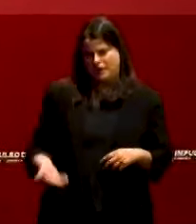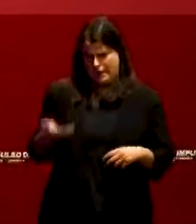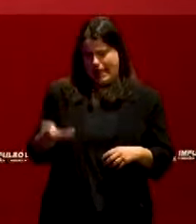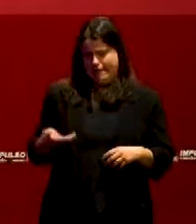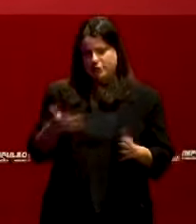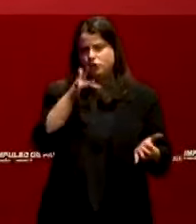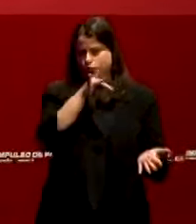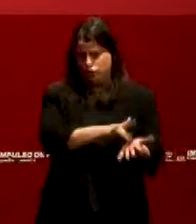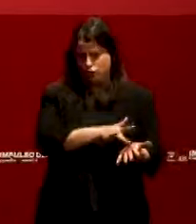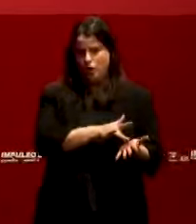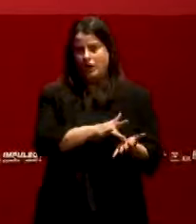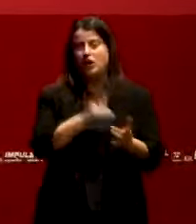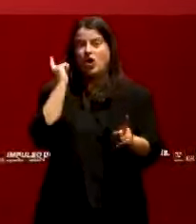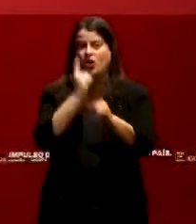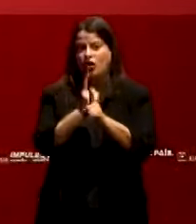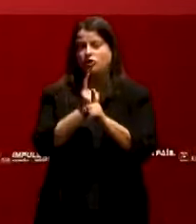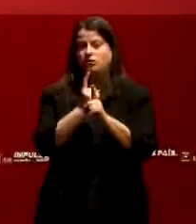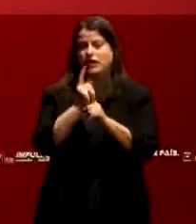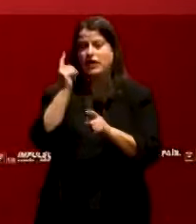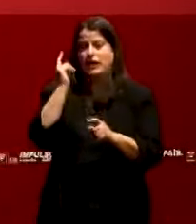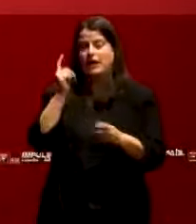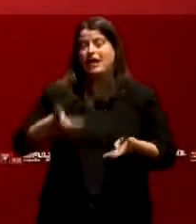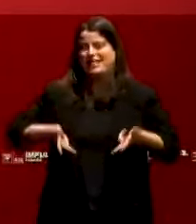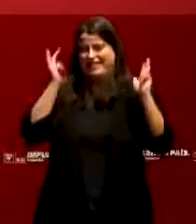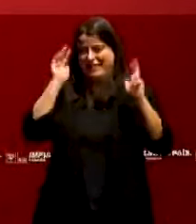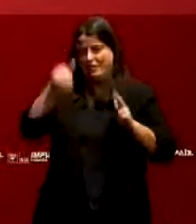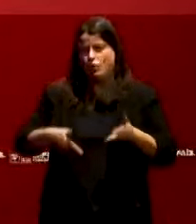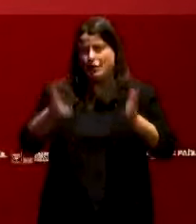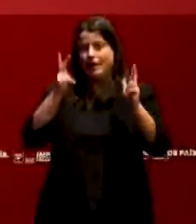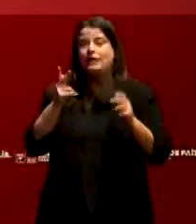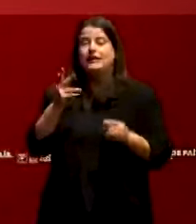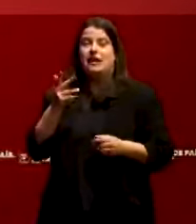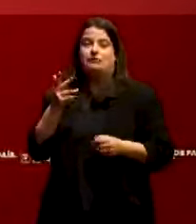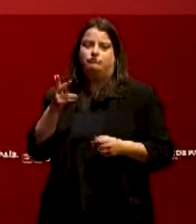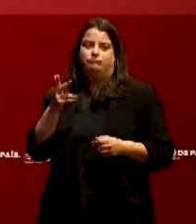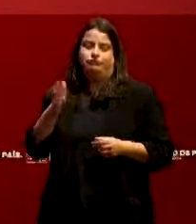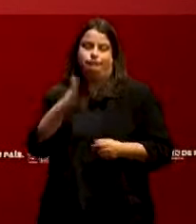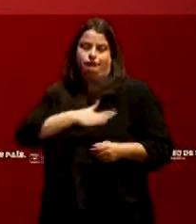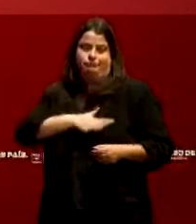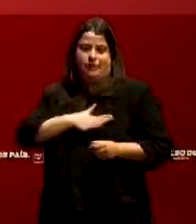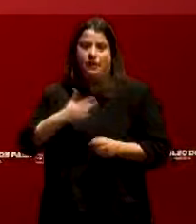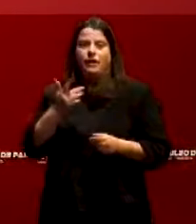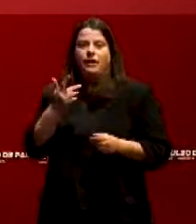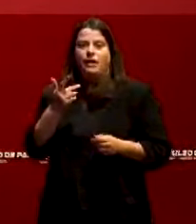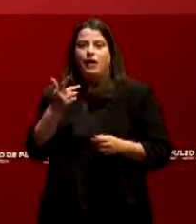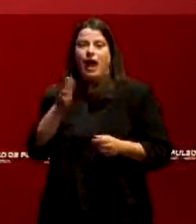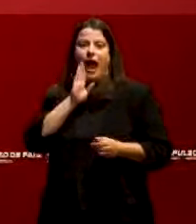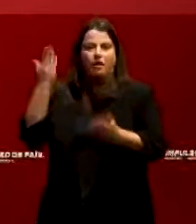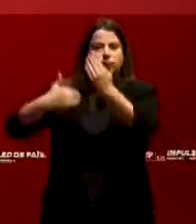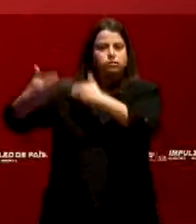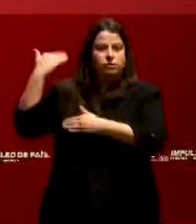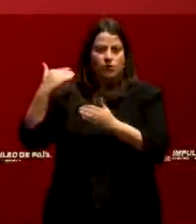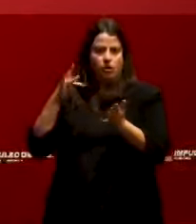hechos antidemocráticos que atentan contra el Estado de Derecho, como probablemente hace mucho tiempo que no